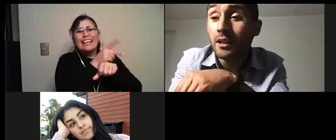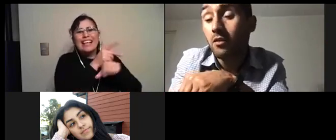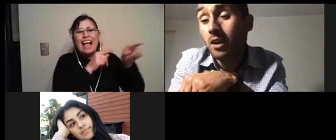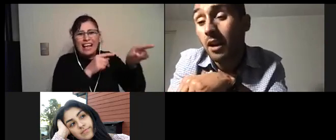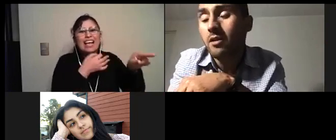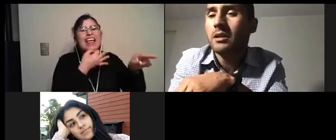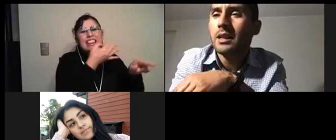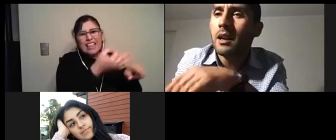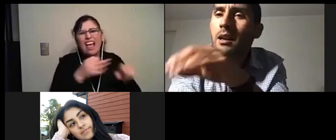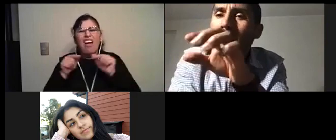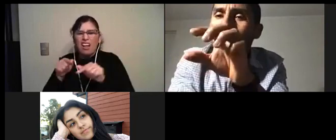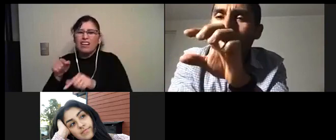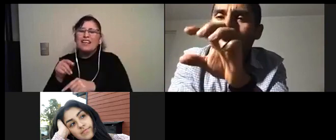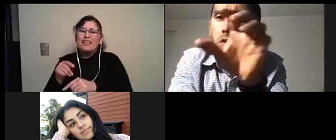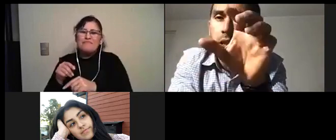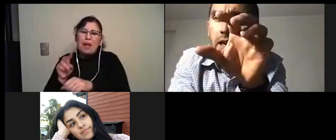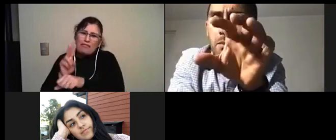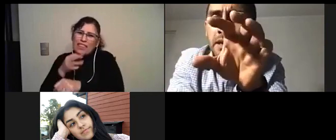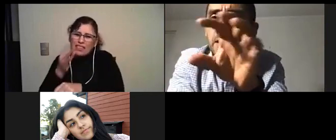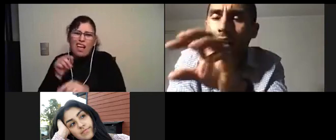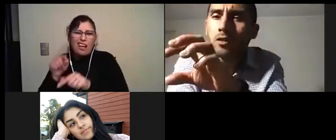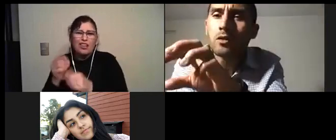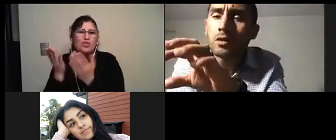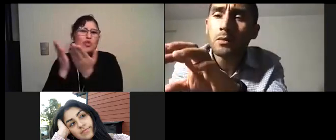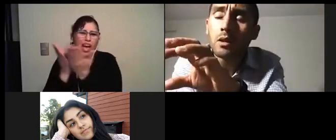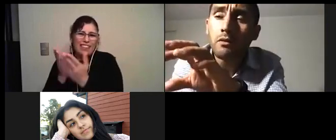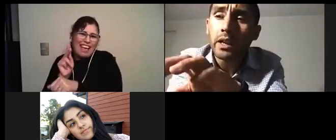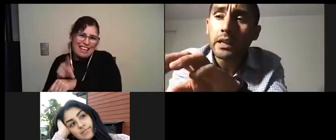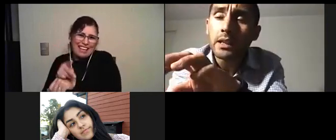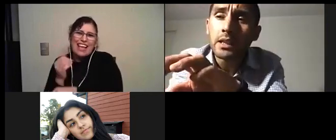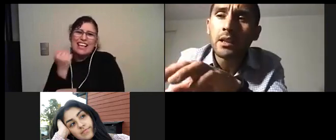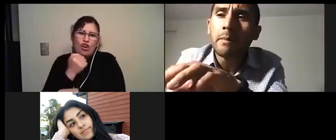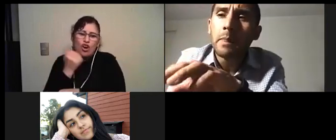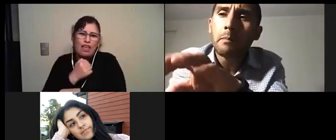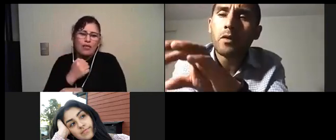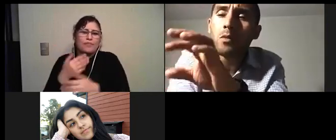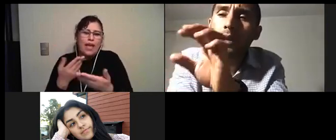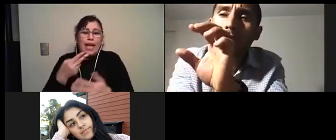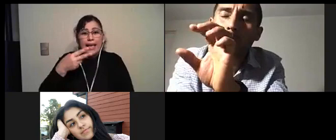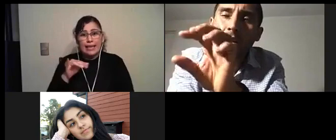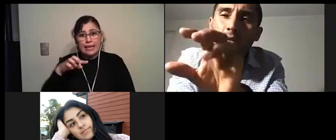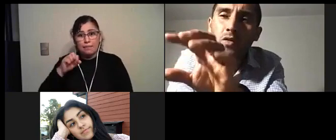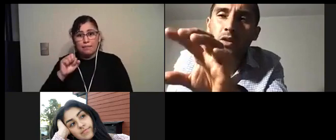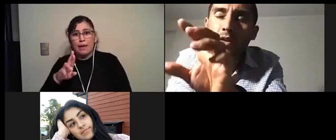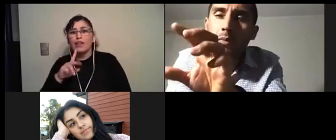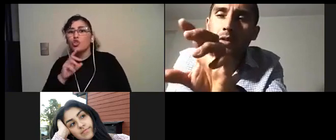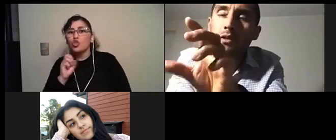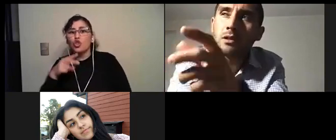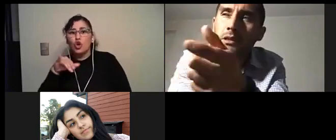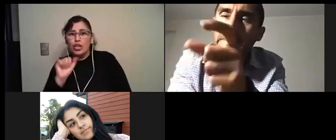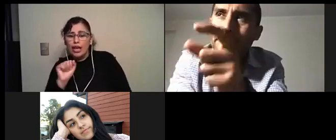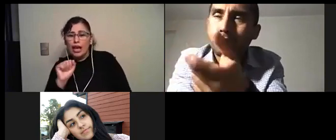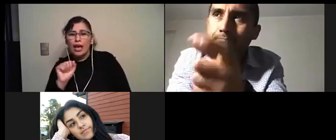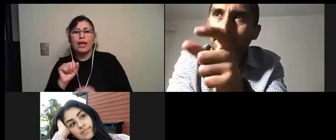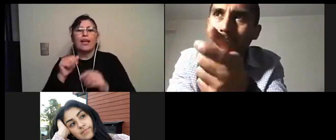está equivocado, ¿ya? Hipertonía y espasticidad son conceptos diferentes, sí, pero como él te lo explicó, no te lo